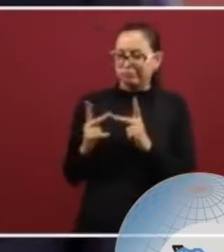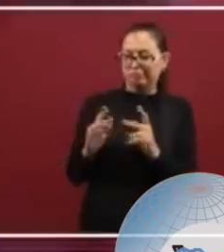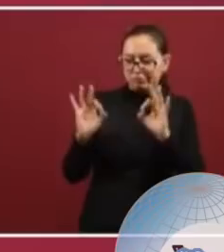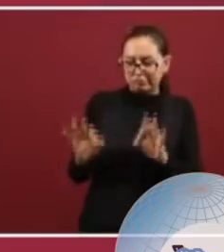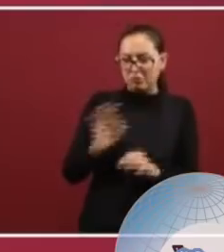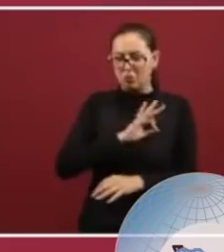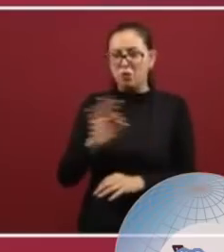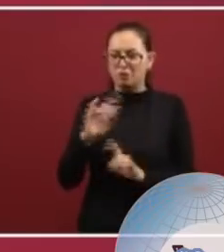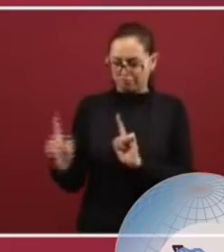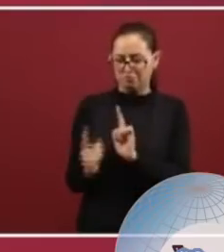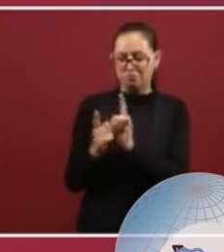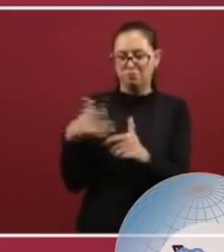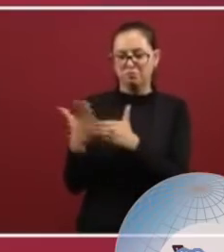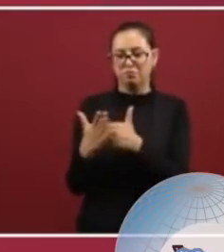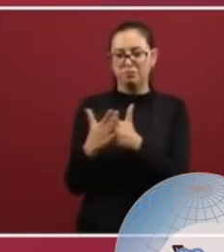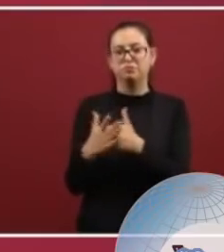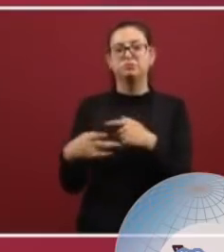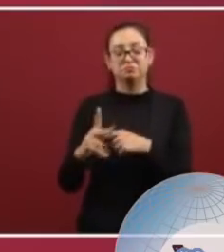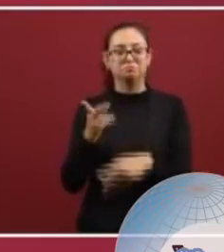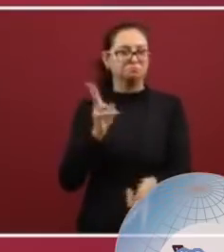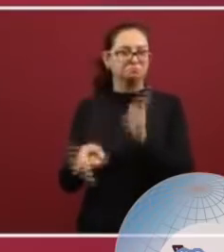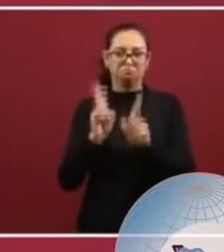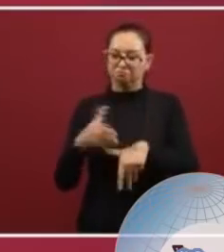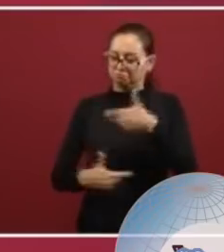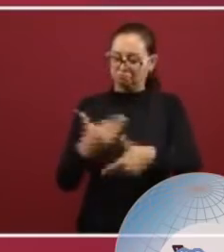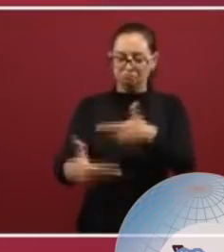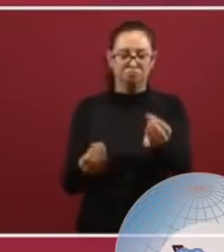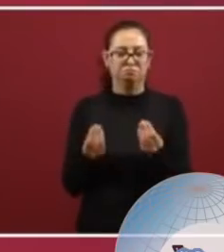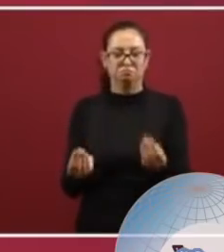personalmente, pero se avanzó mucho.